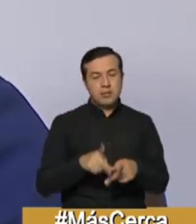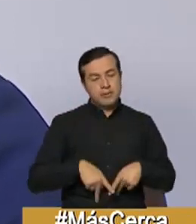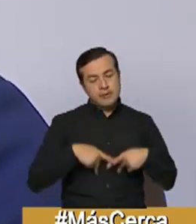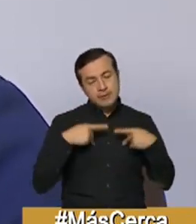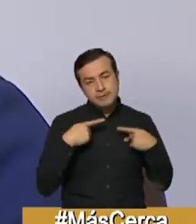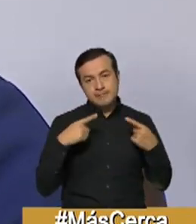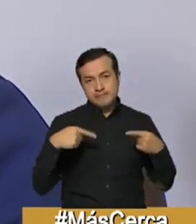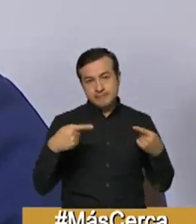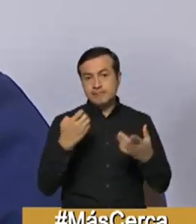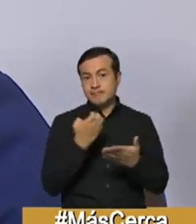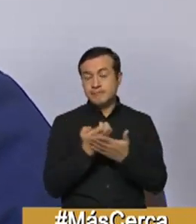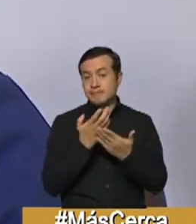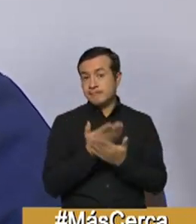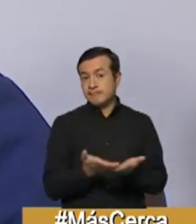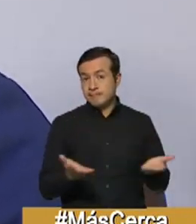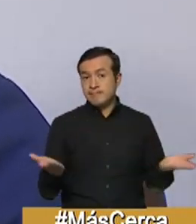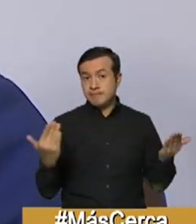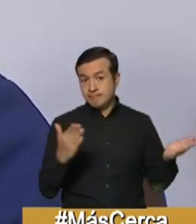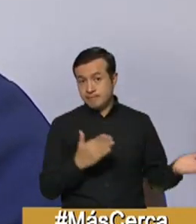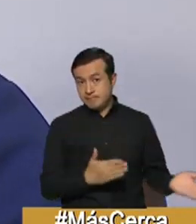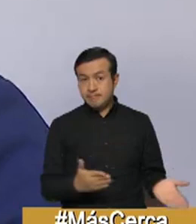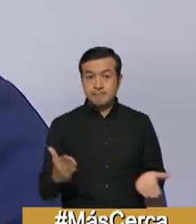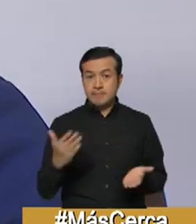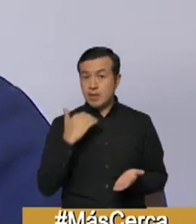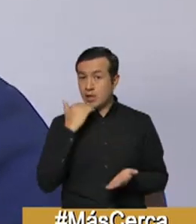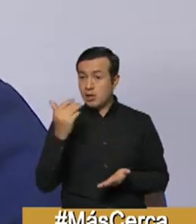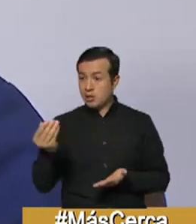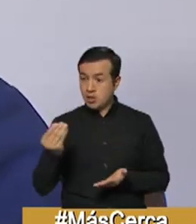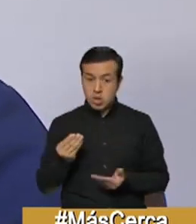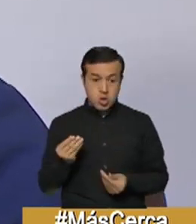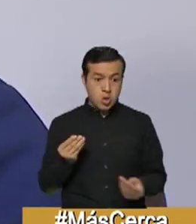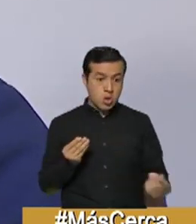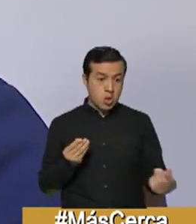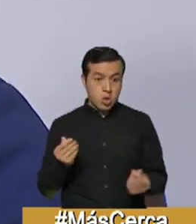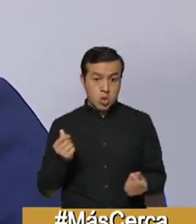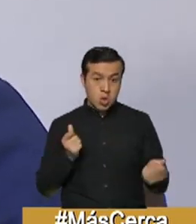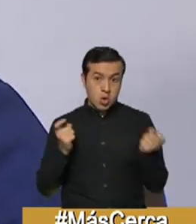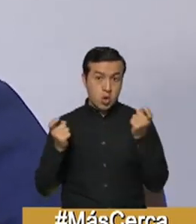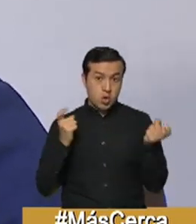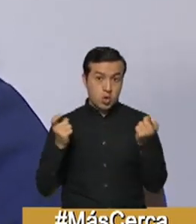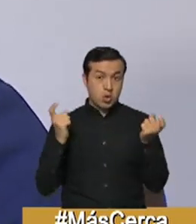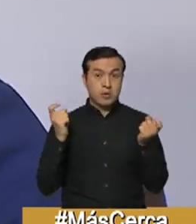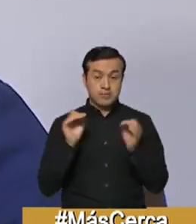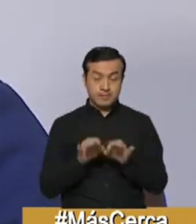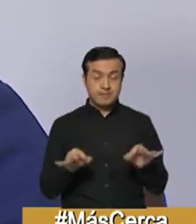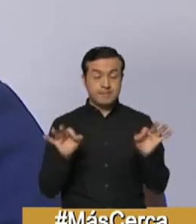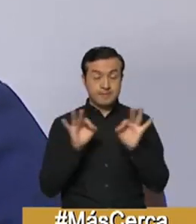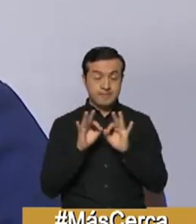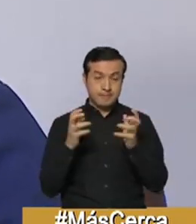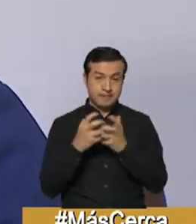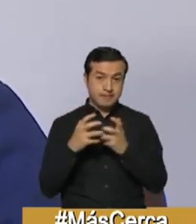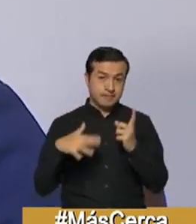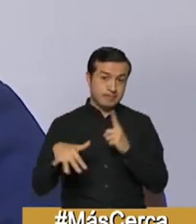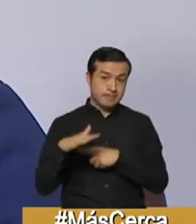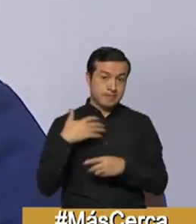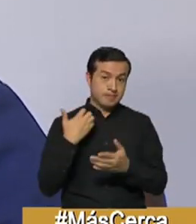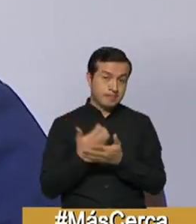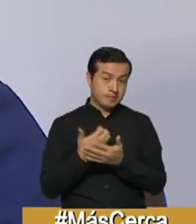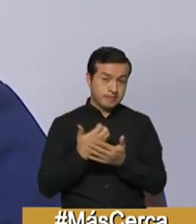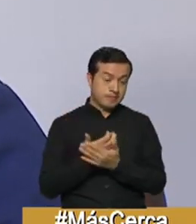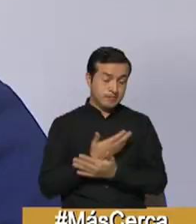nuestra vida diaria y la parte económica. Entonces hemos tratado de afianzar ese tema junto con la situación económica de